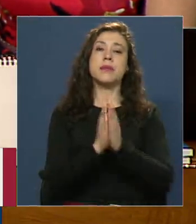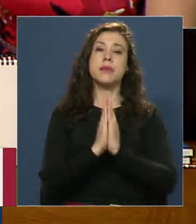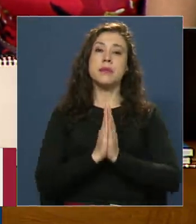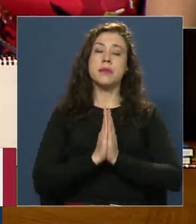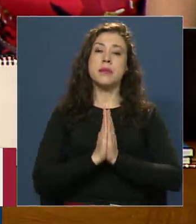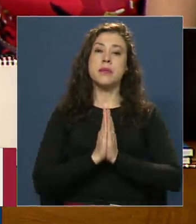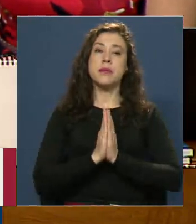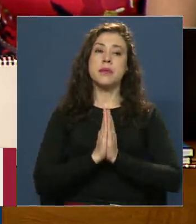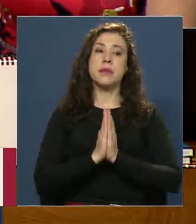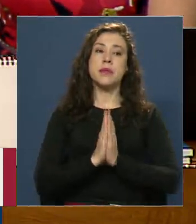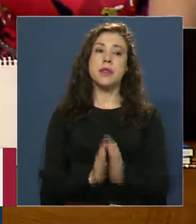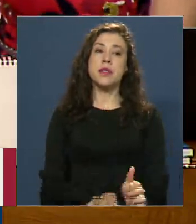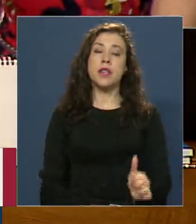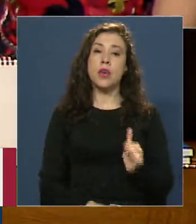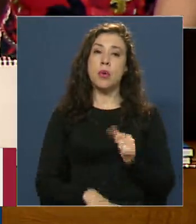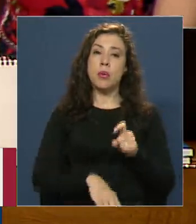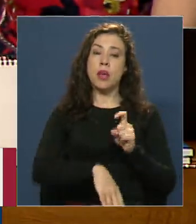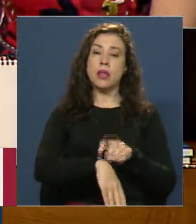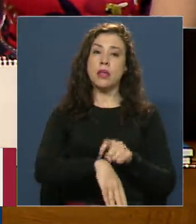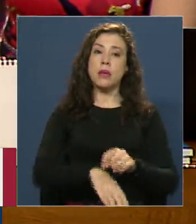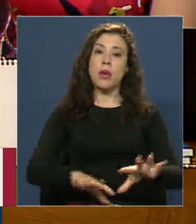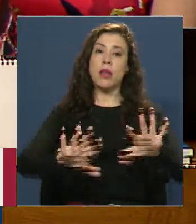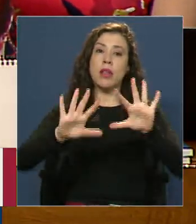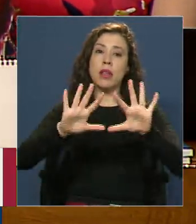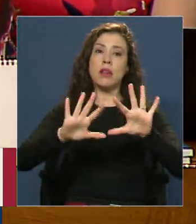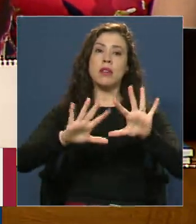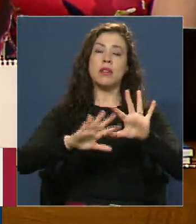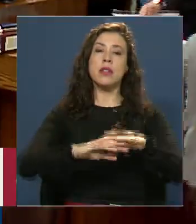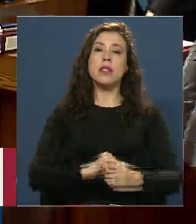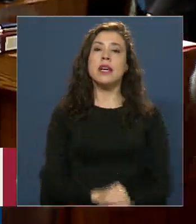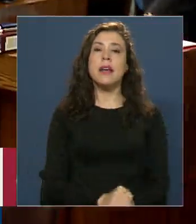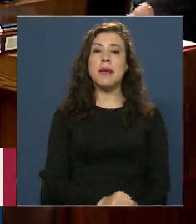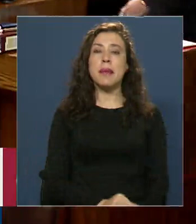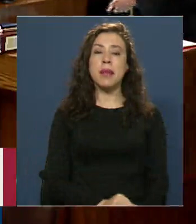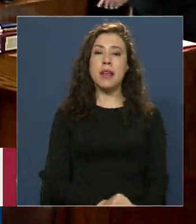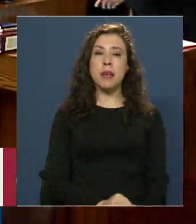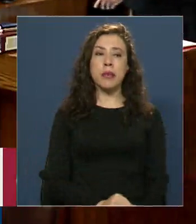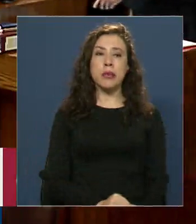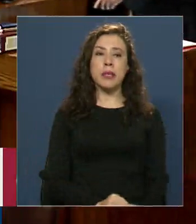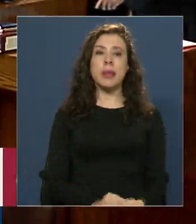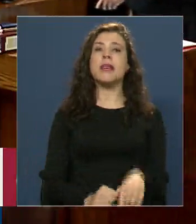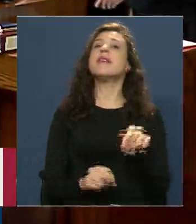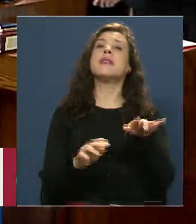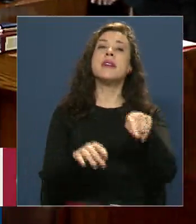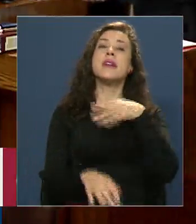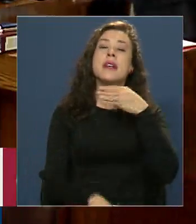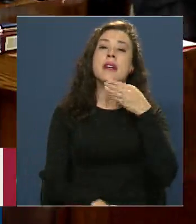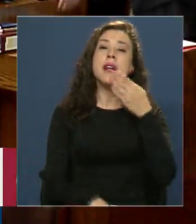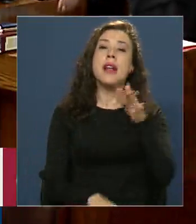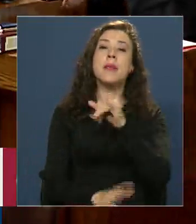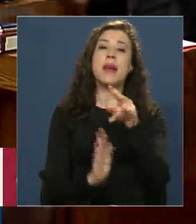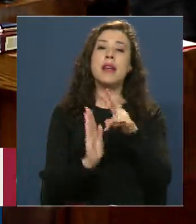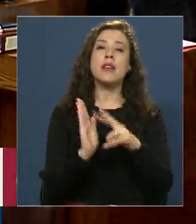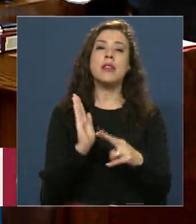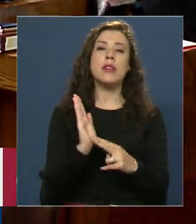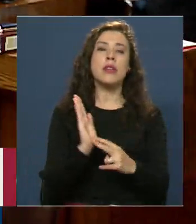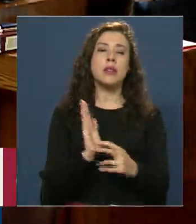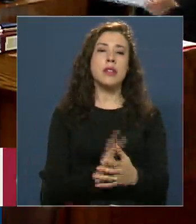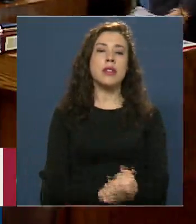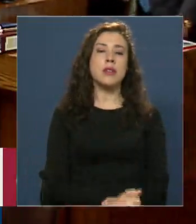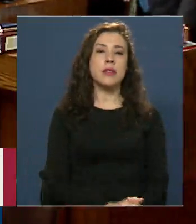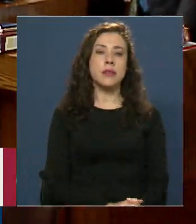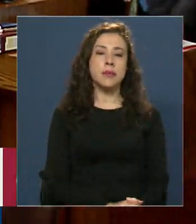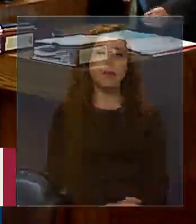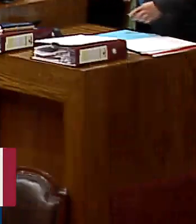favor que se ajuste al tiempo de los 10 minutos establecidos. A continuación rendirá el informe Gracias, la Comisión